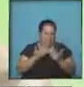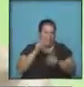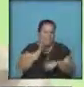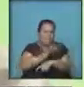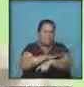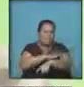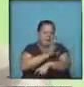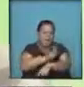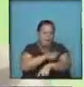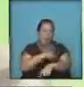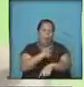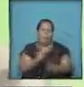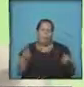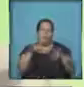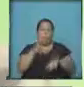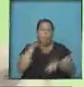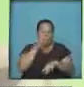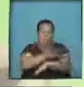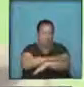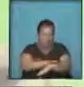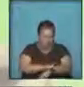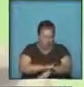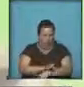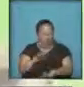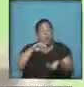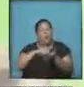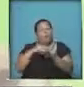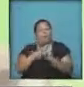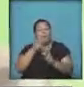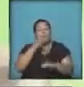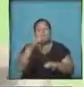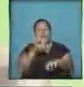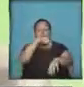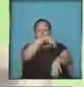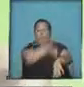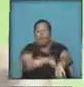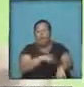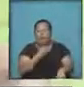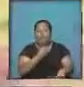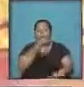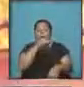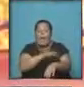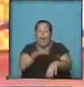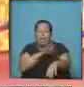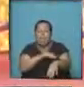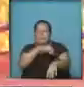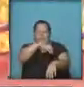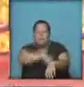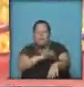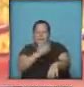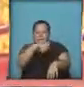local y se puede restituir la piel totalmente. El problema son las profundas, que cuando se queman las capas,